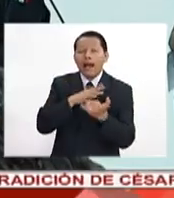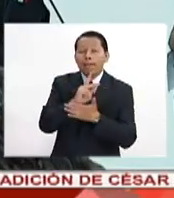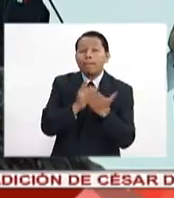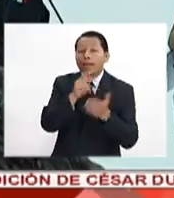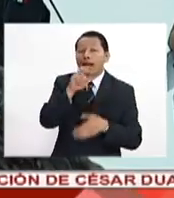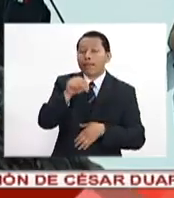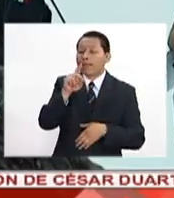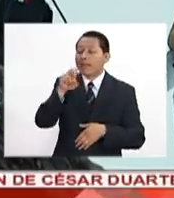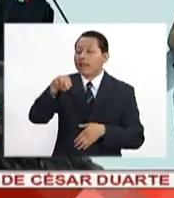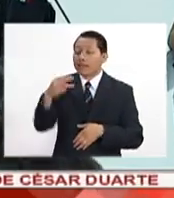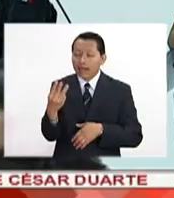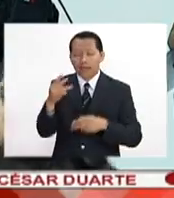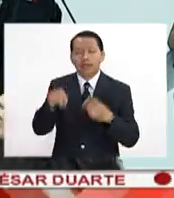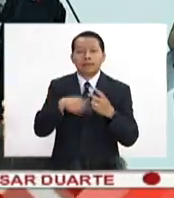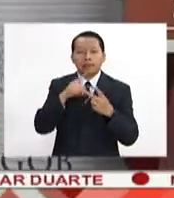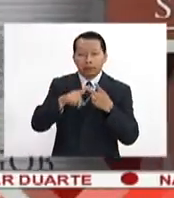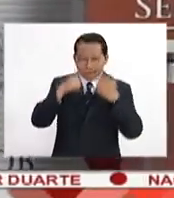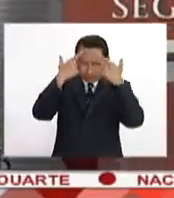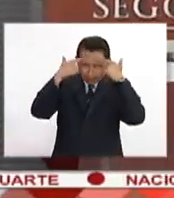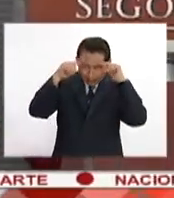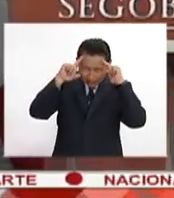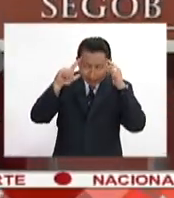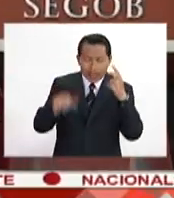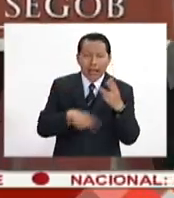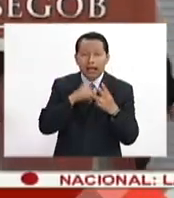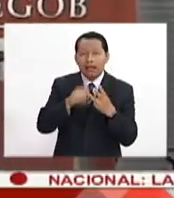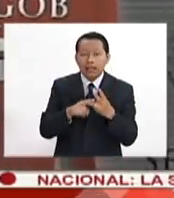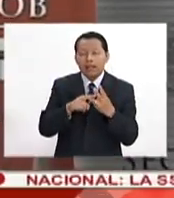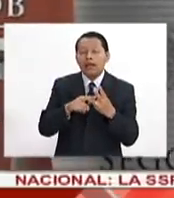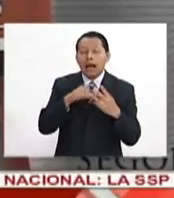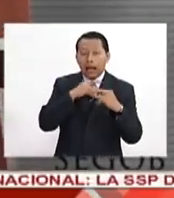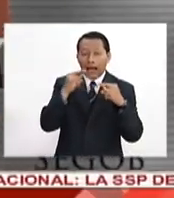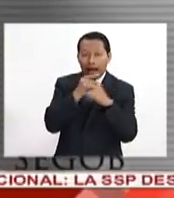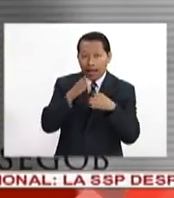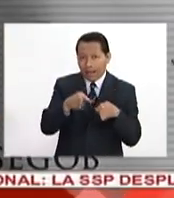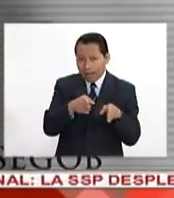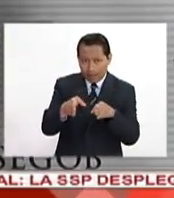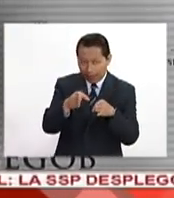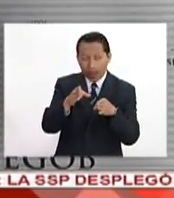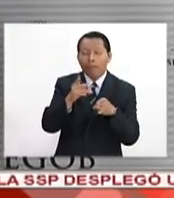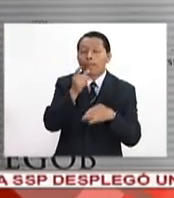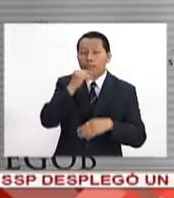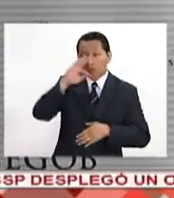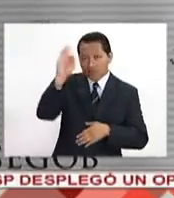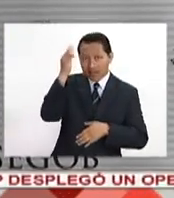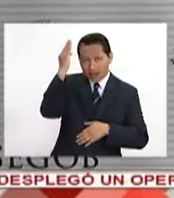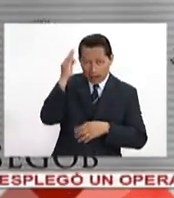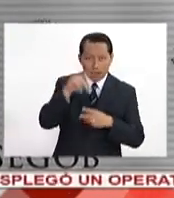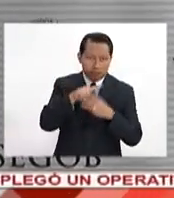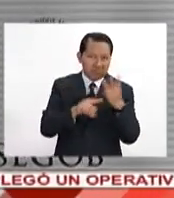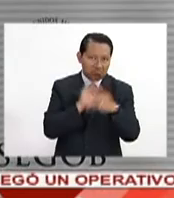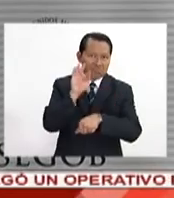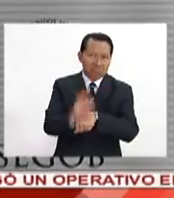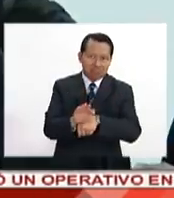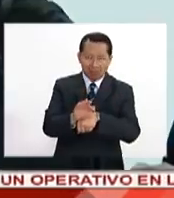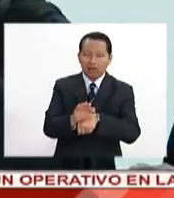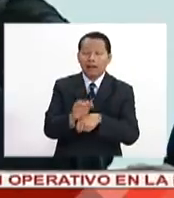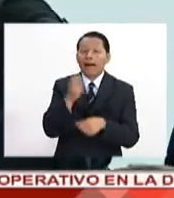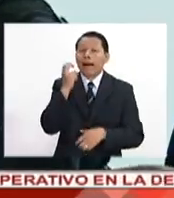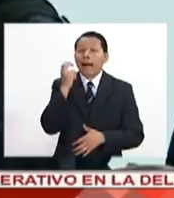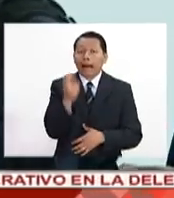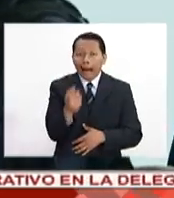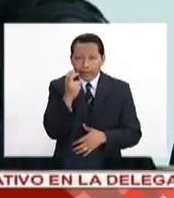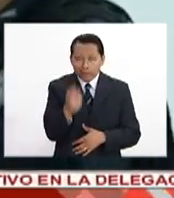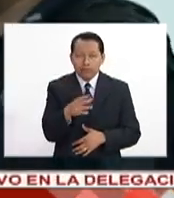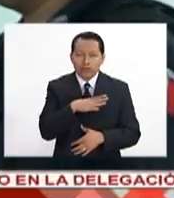la CEMAR y el Plan General de Apoyo y Auxilio Carretero de la Policía Federal. Estas acciones, afirmó, han permitido